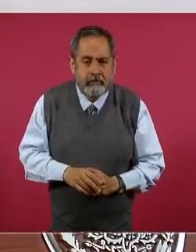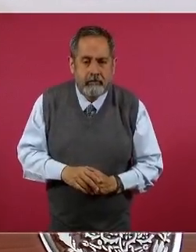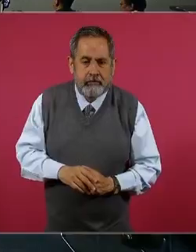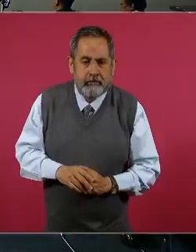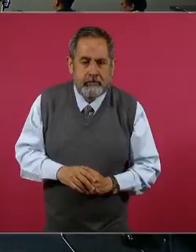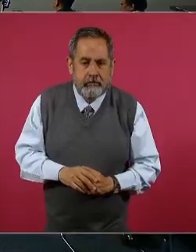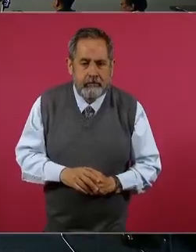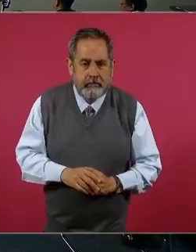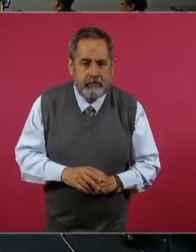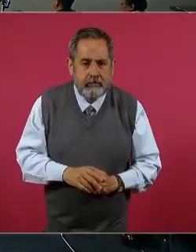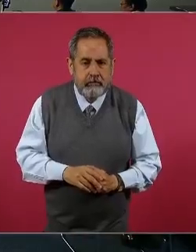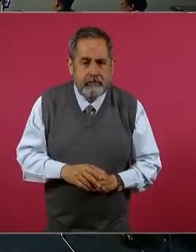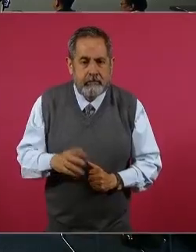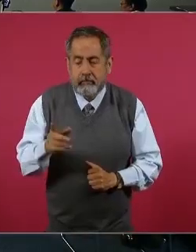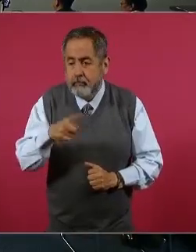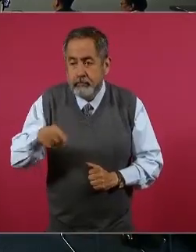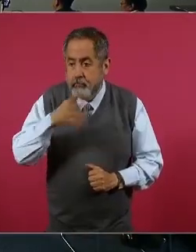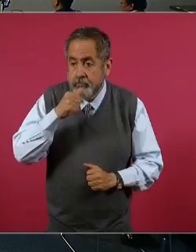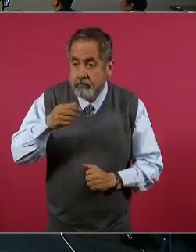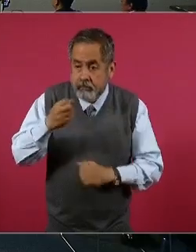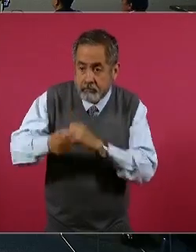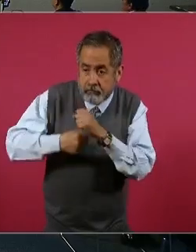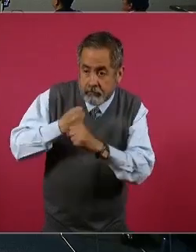si no tienen la edad